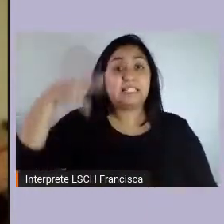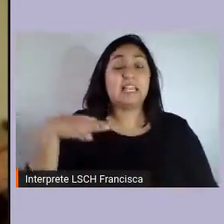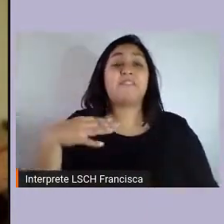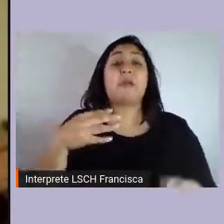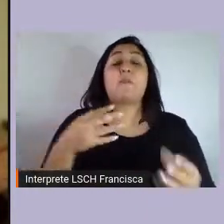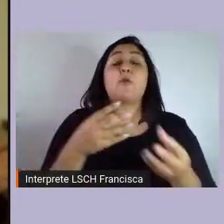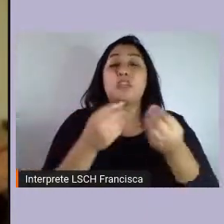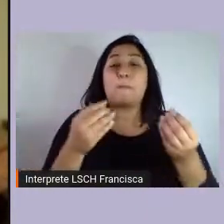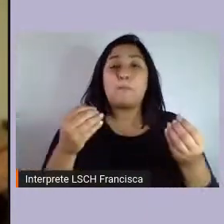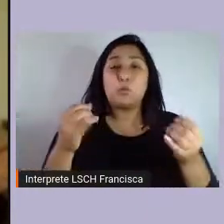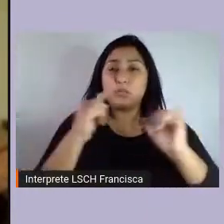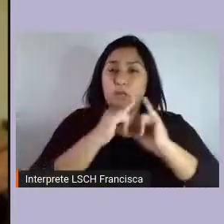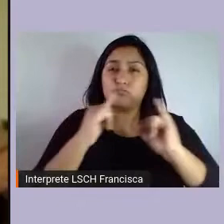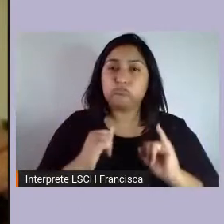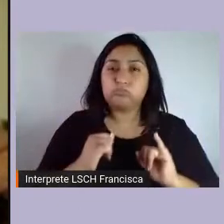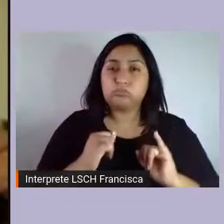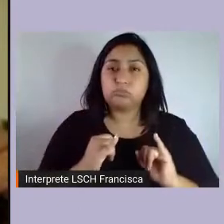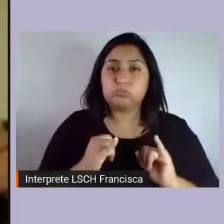versiones.